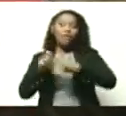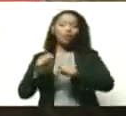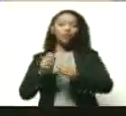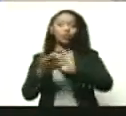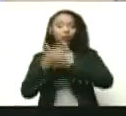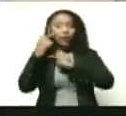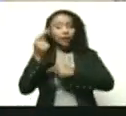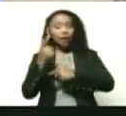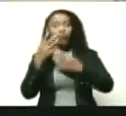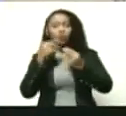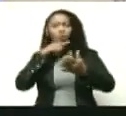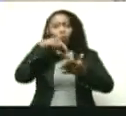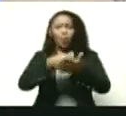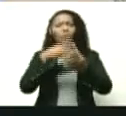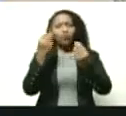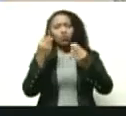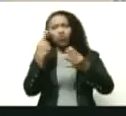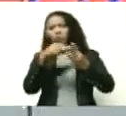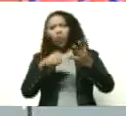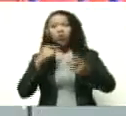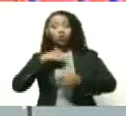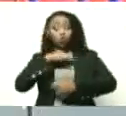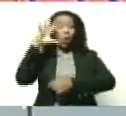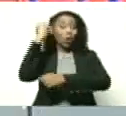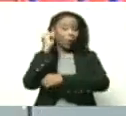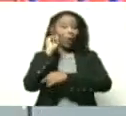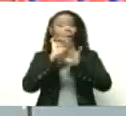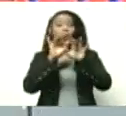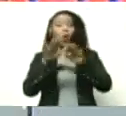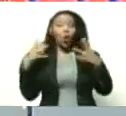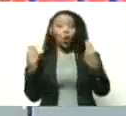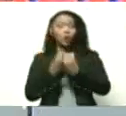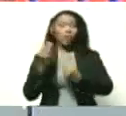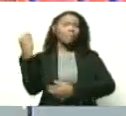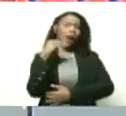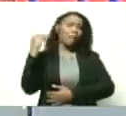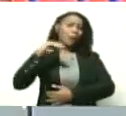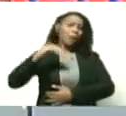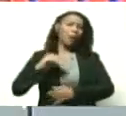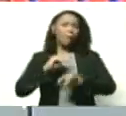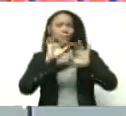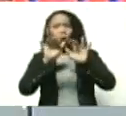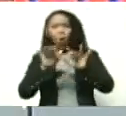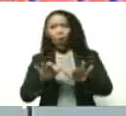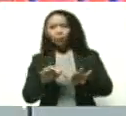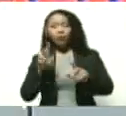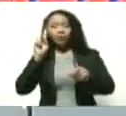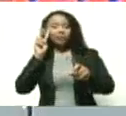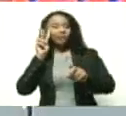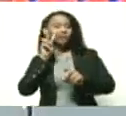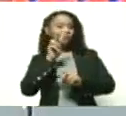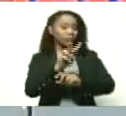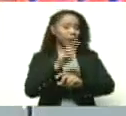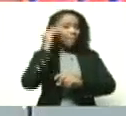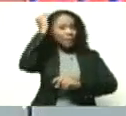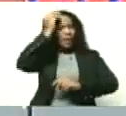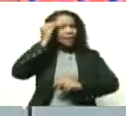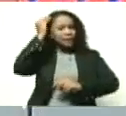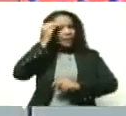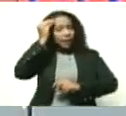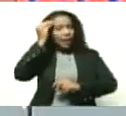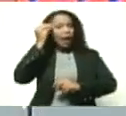que, como dije, ojalá lo logremos sistematizar juntas más y más. Las misiones pensadas en